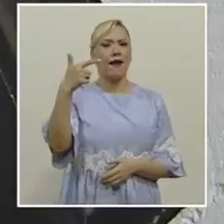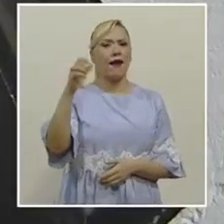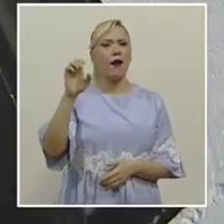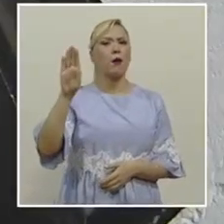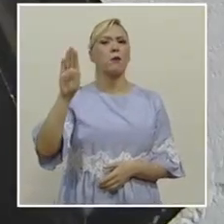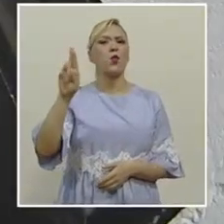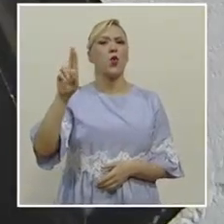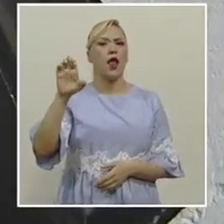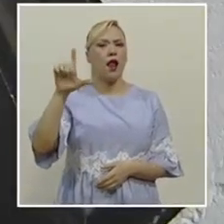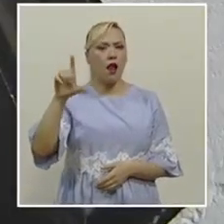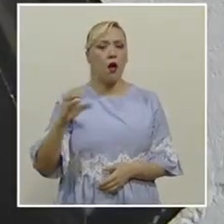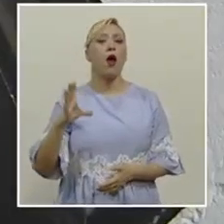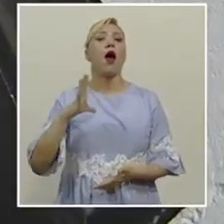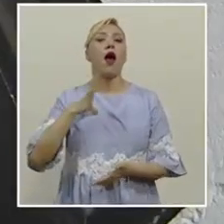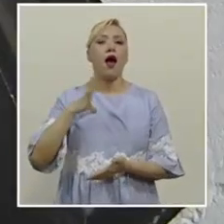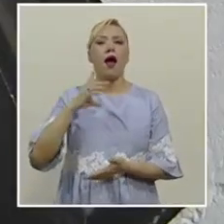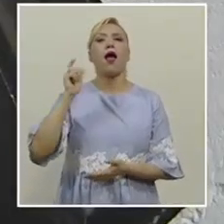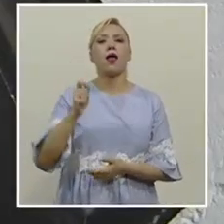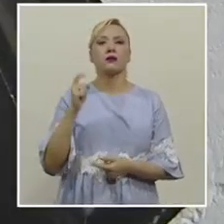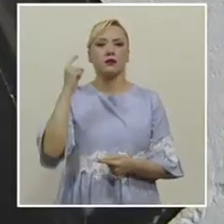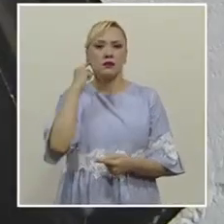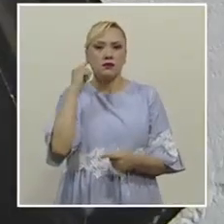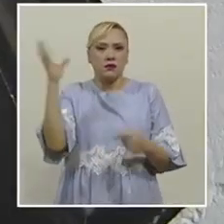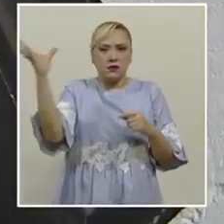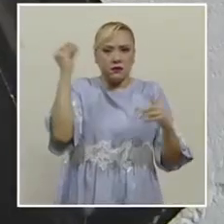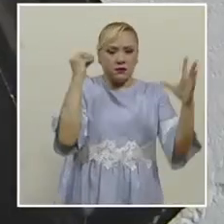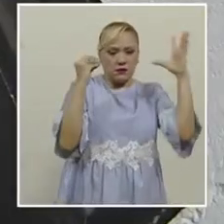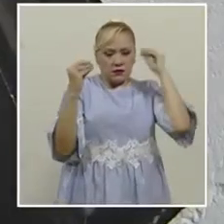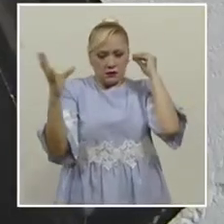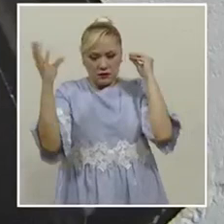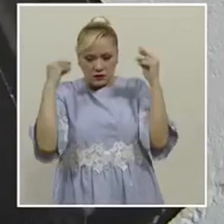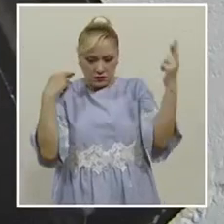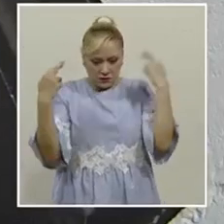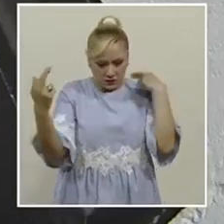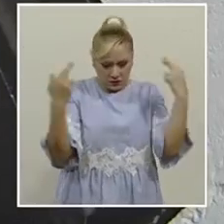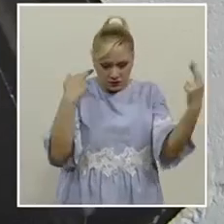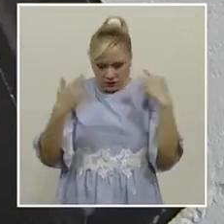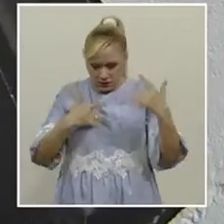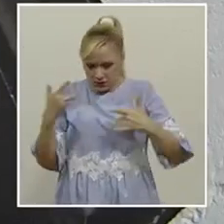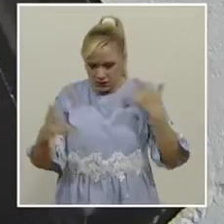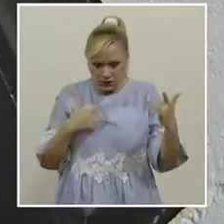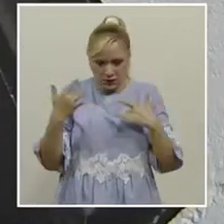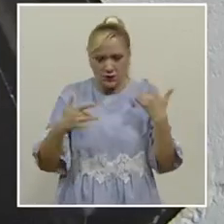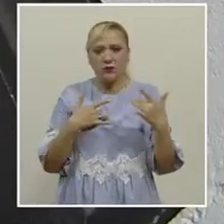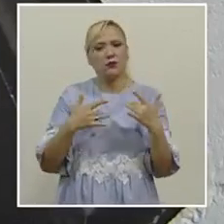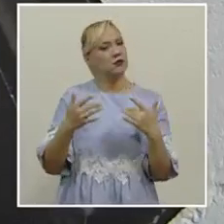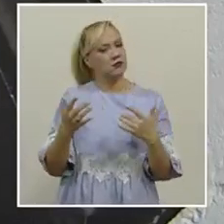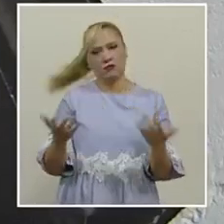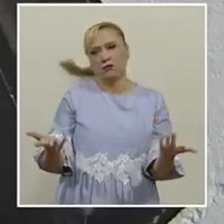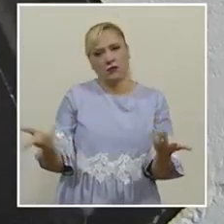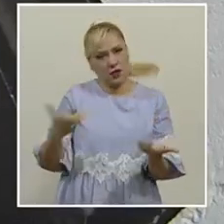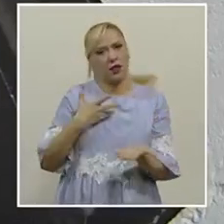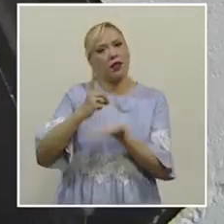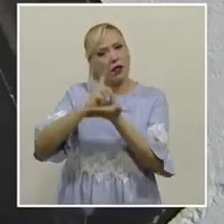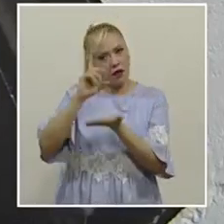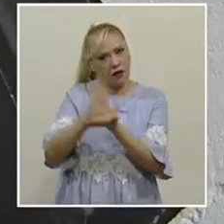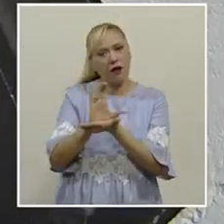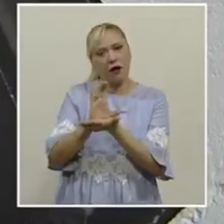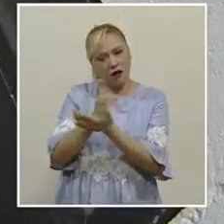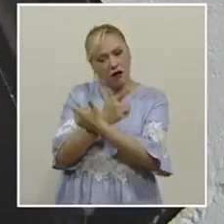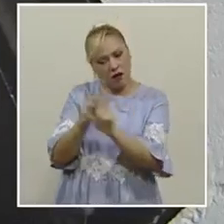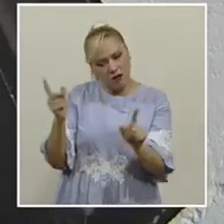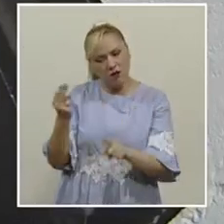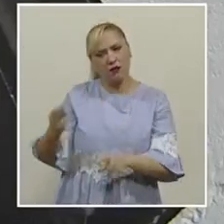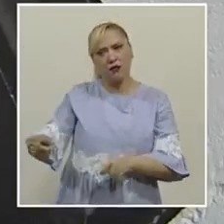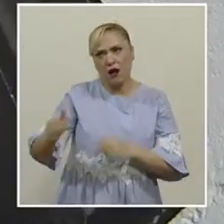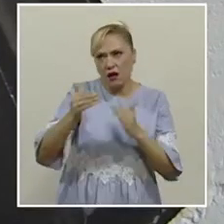vive con una condición de esquizofrenia y pueda llevar así su proceso en libertad. En conferencia de prensa compartieron un video en donde